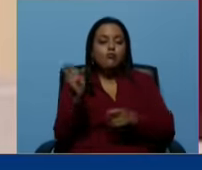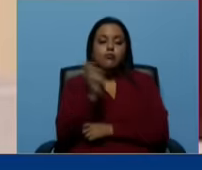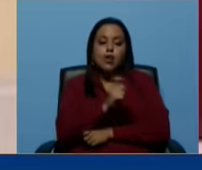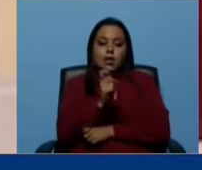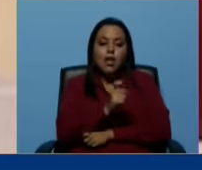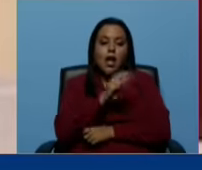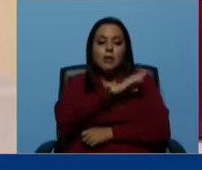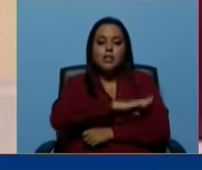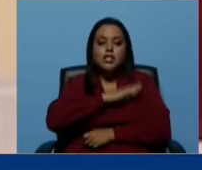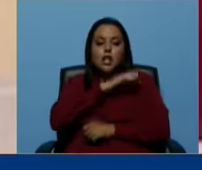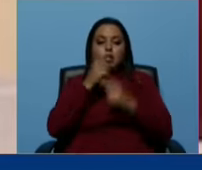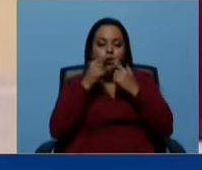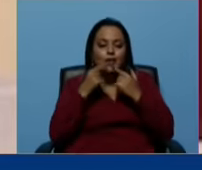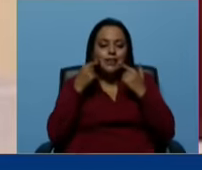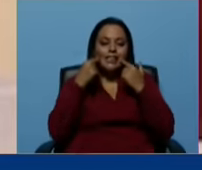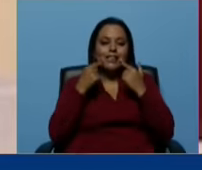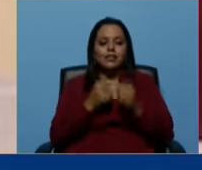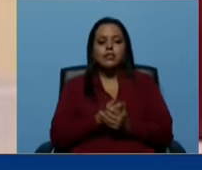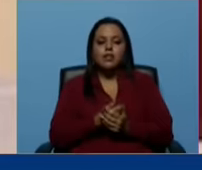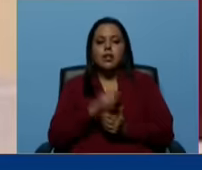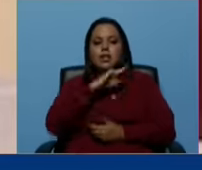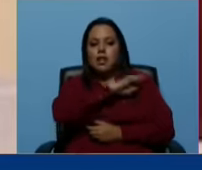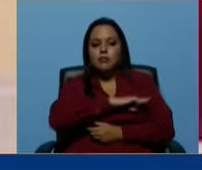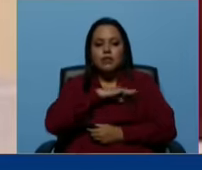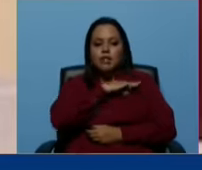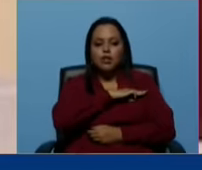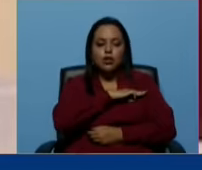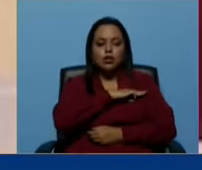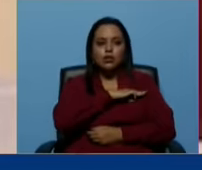de la misión Sonrisa, de la misión